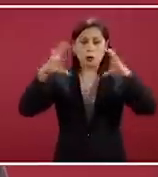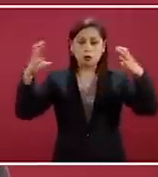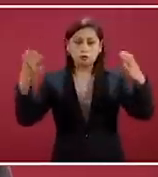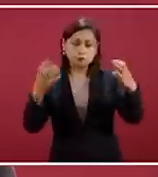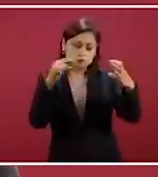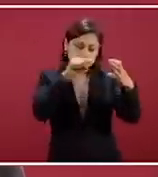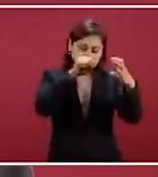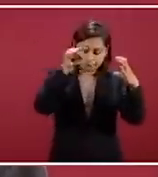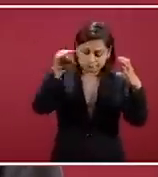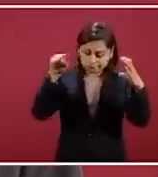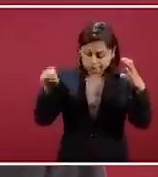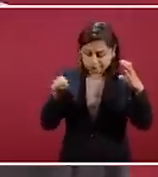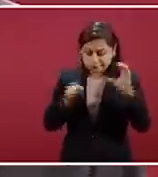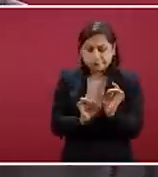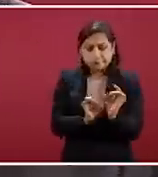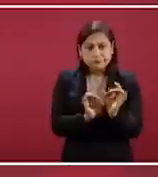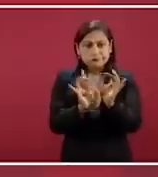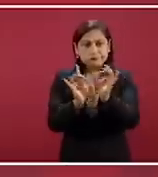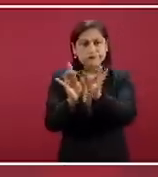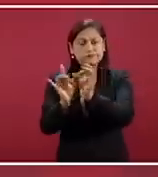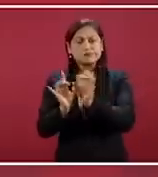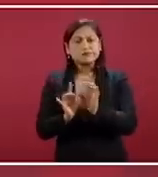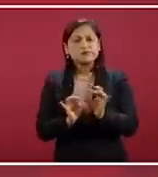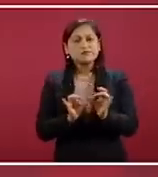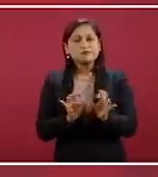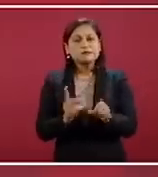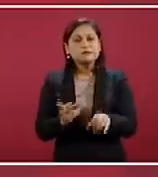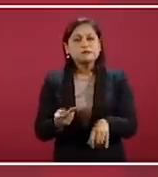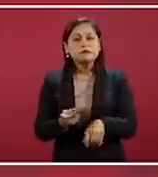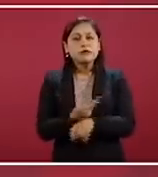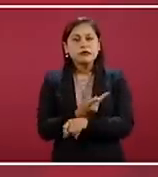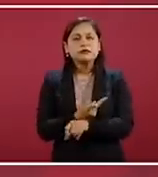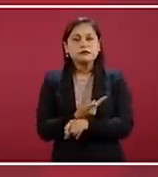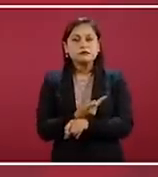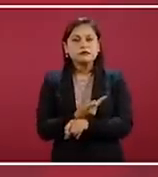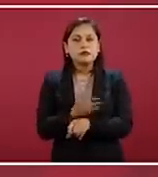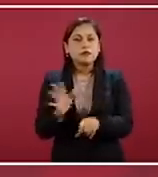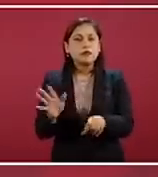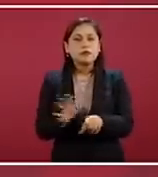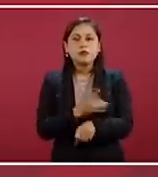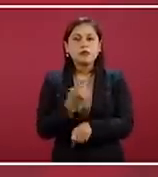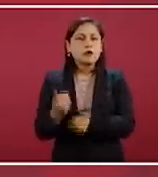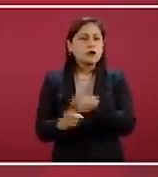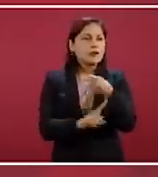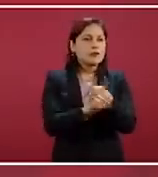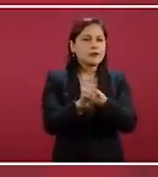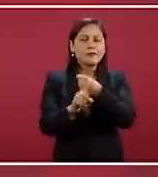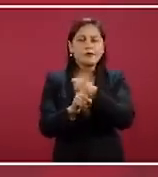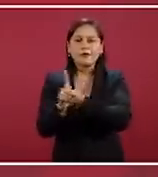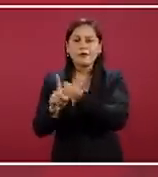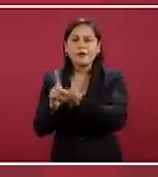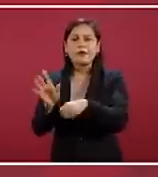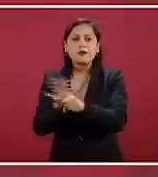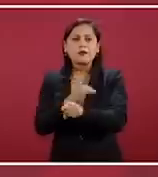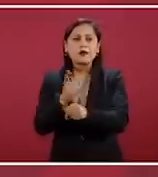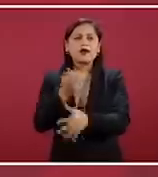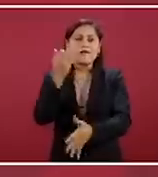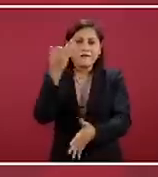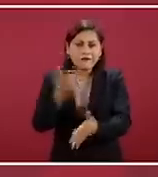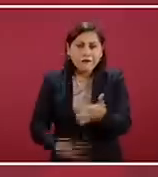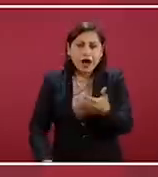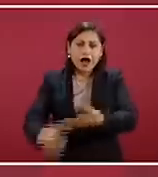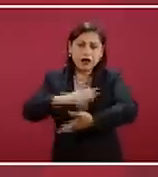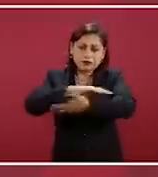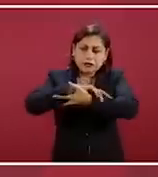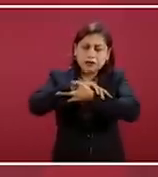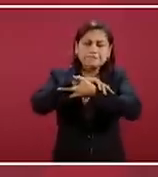tiene que ver con la falta de la fraternidad universal. Por ejemplo,